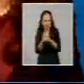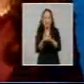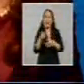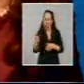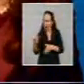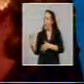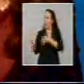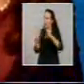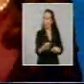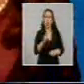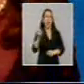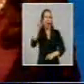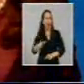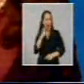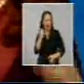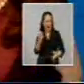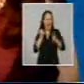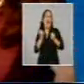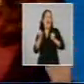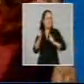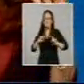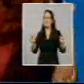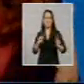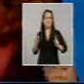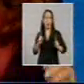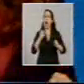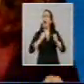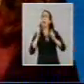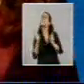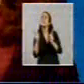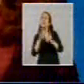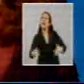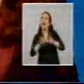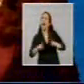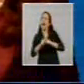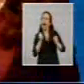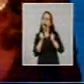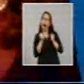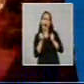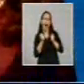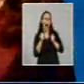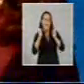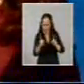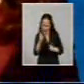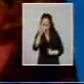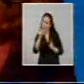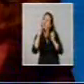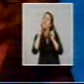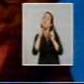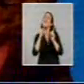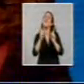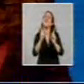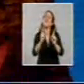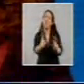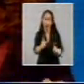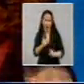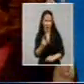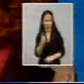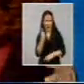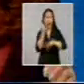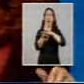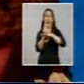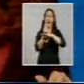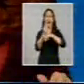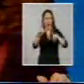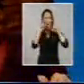sin egoísmos, sin estar siempre el mismo en primera línea.